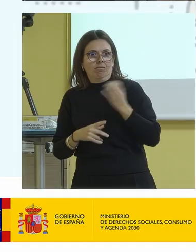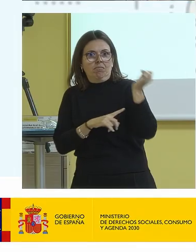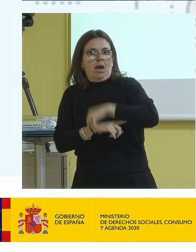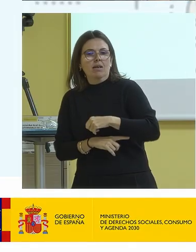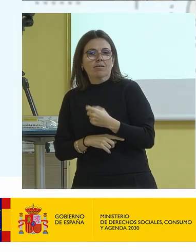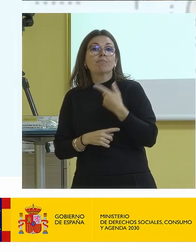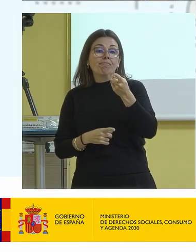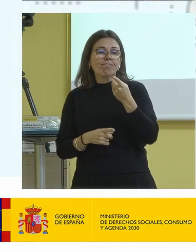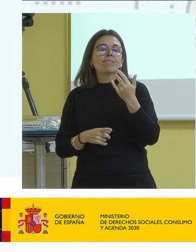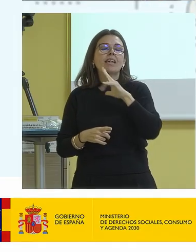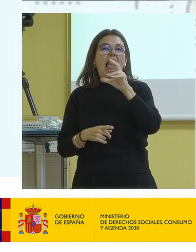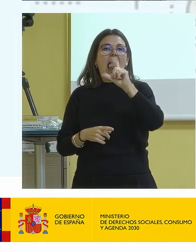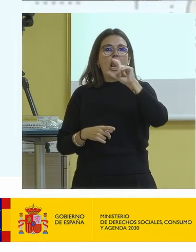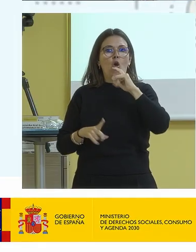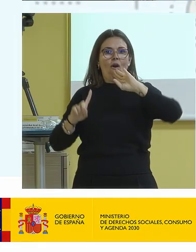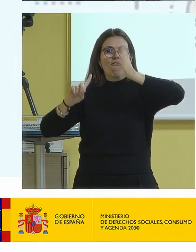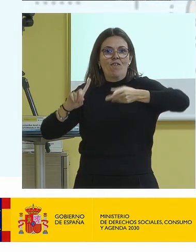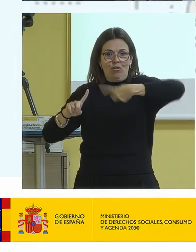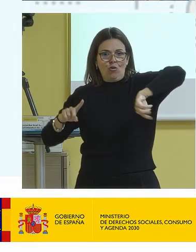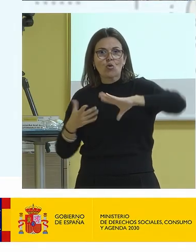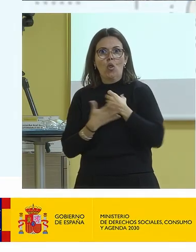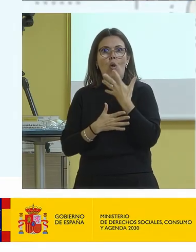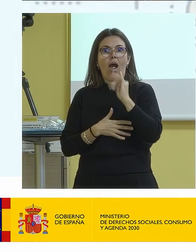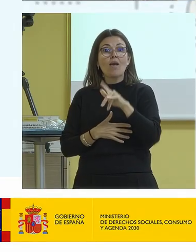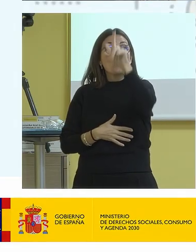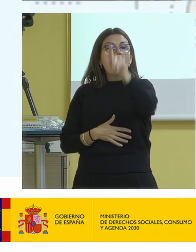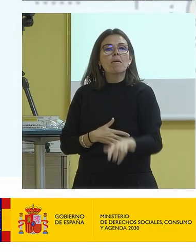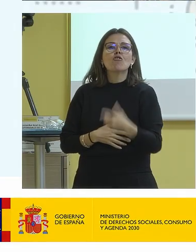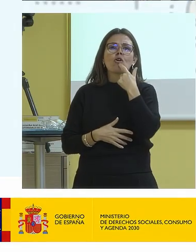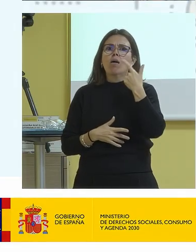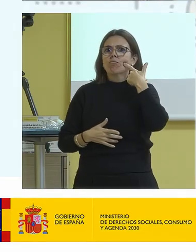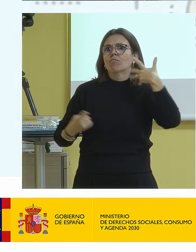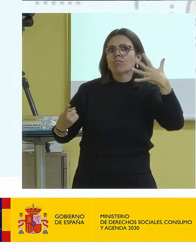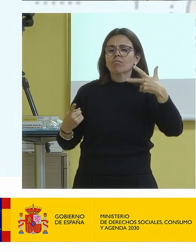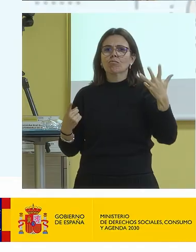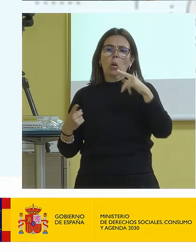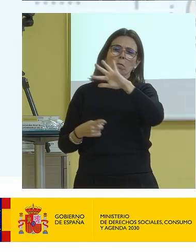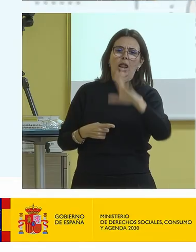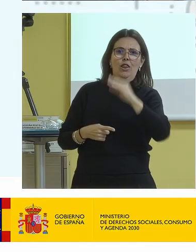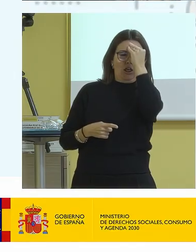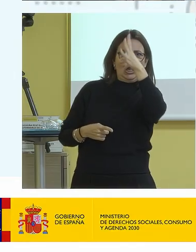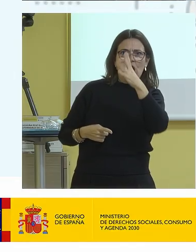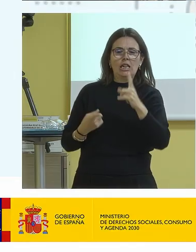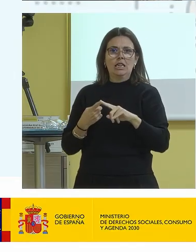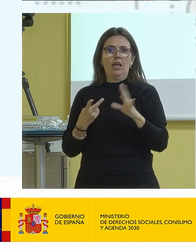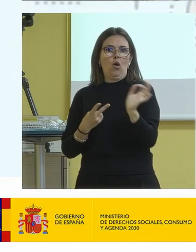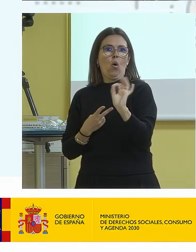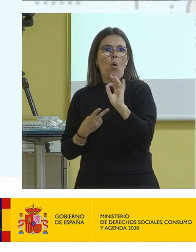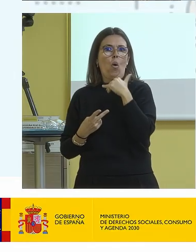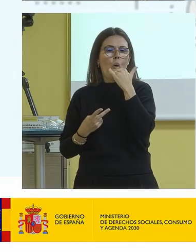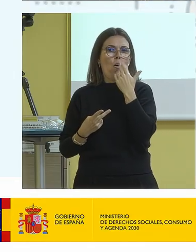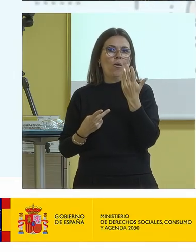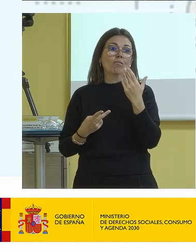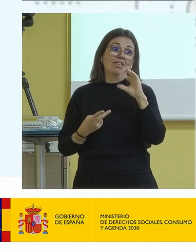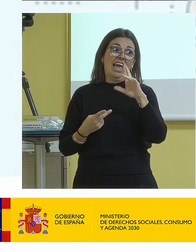Entonces, el efecto halo es un efecto que tenemos todos nosotros de que si alguien es carismático o parece inteligente, carismático en este caso, la